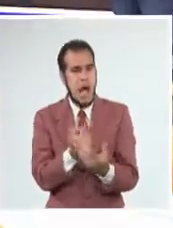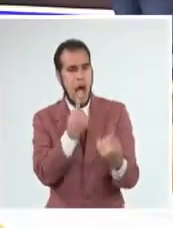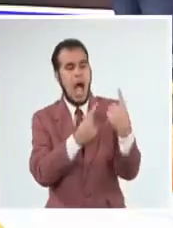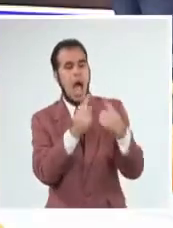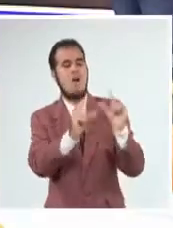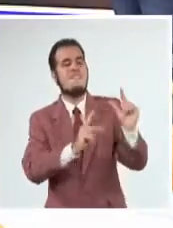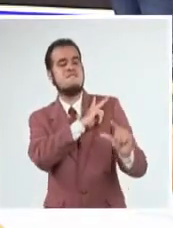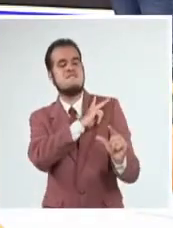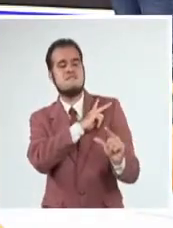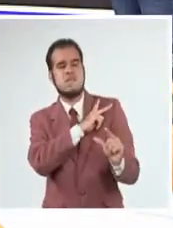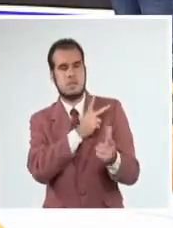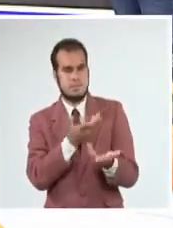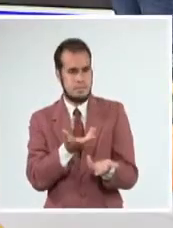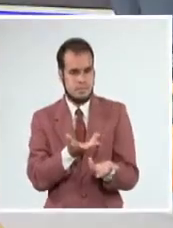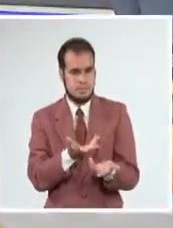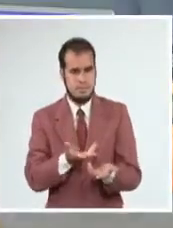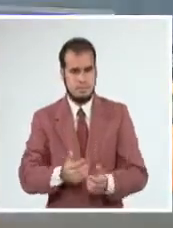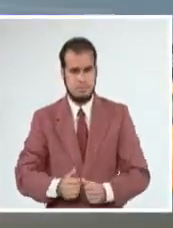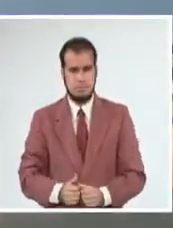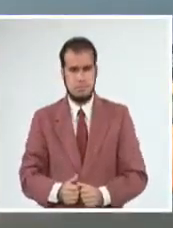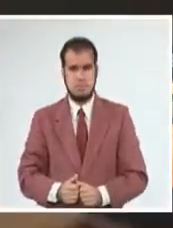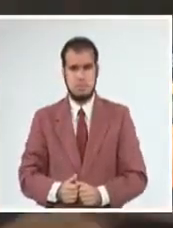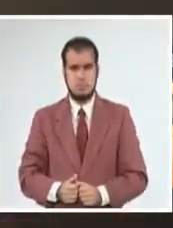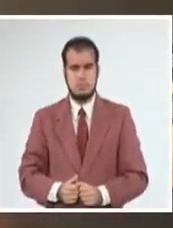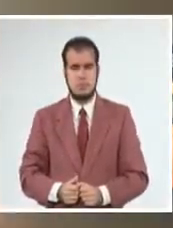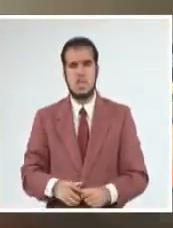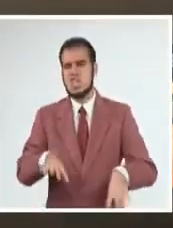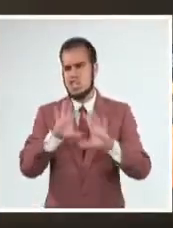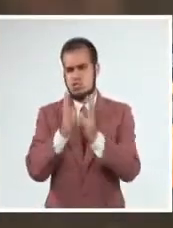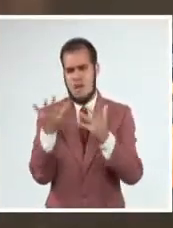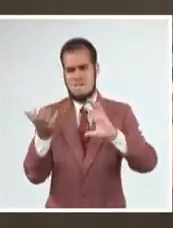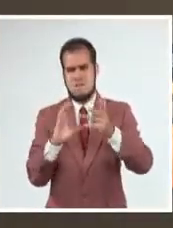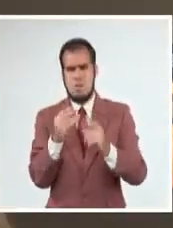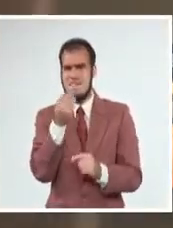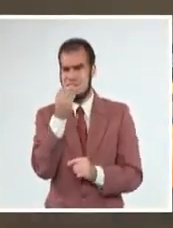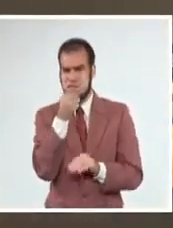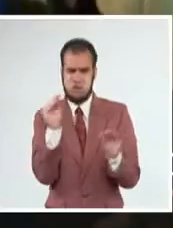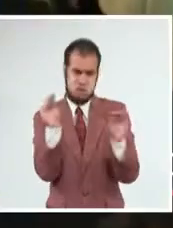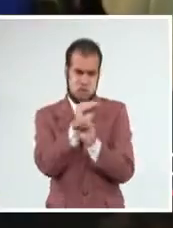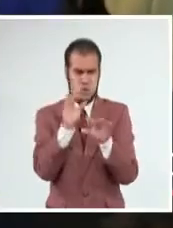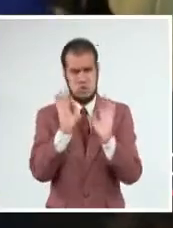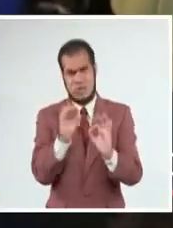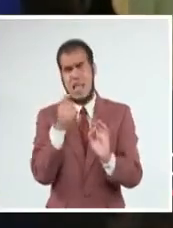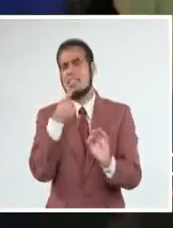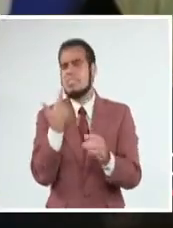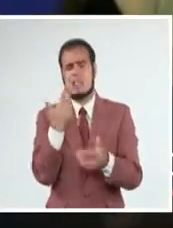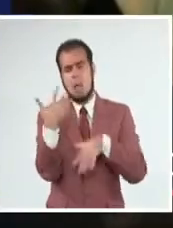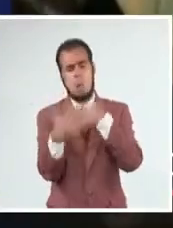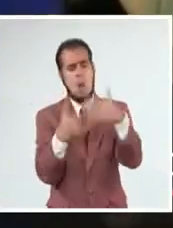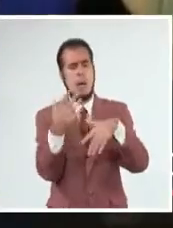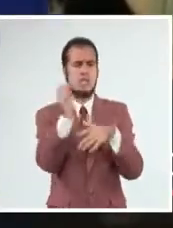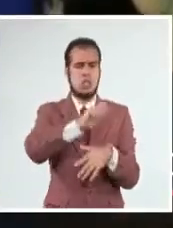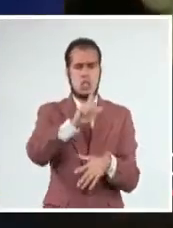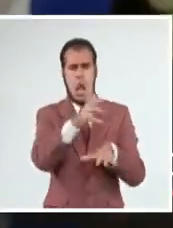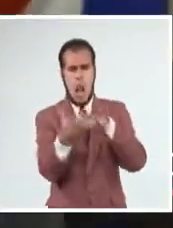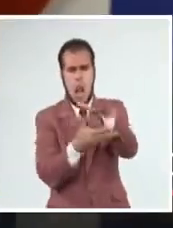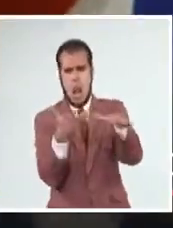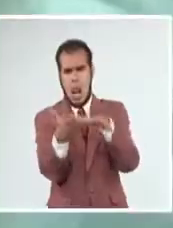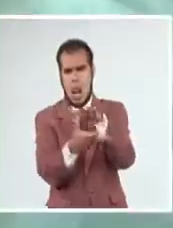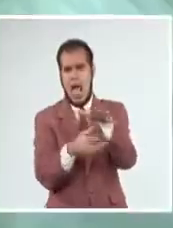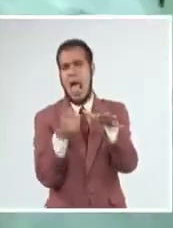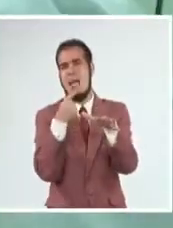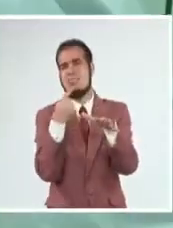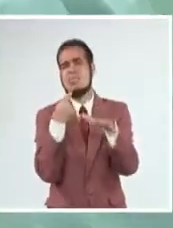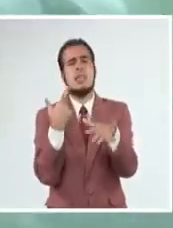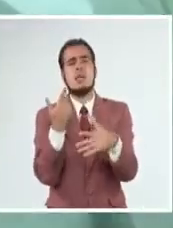mengano. La operación política comunicacional para reflejar el supuesto estallido social y promover un cambio de régimen